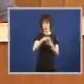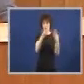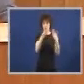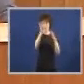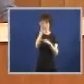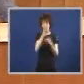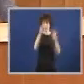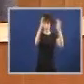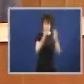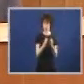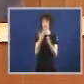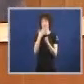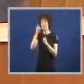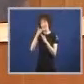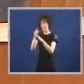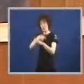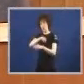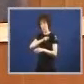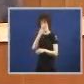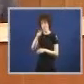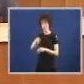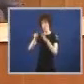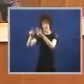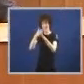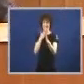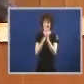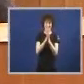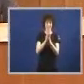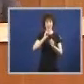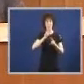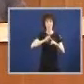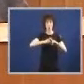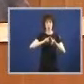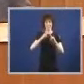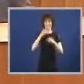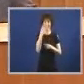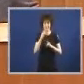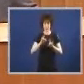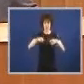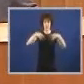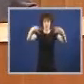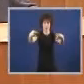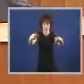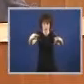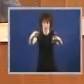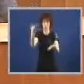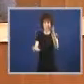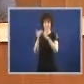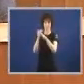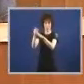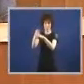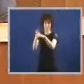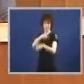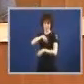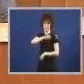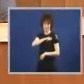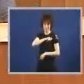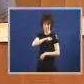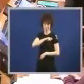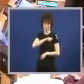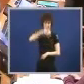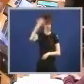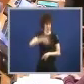e para o conxunto do Estado o 1,6%. Por lo tanto, a destrucción do emprego triplicou en Galicia a do conxunto do Estado. Algo